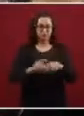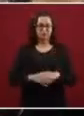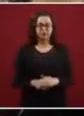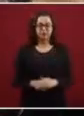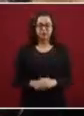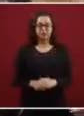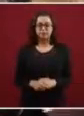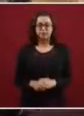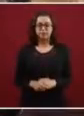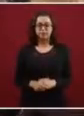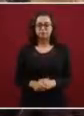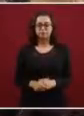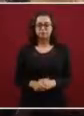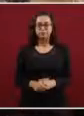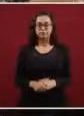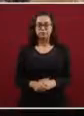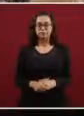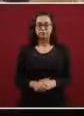Y es